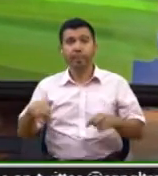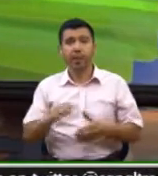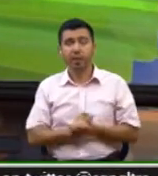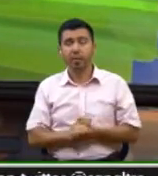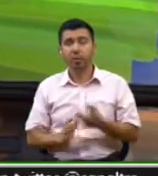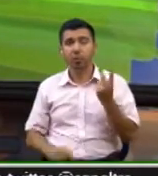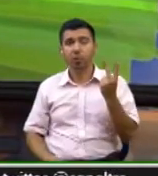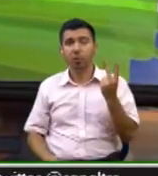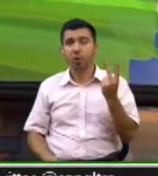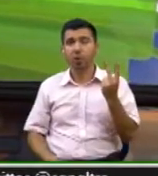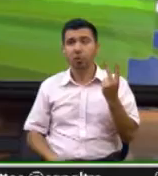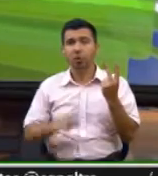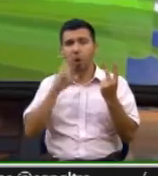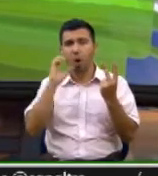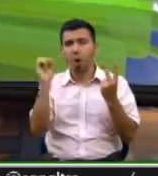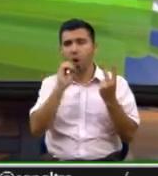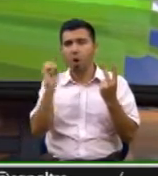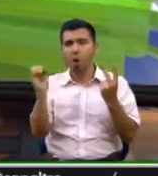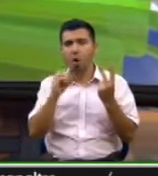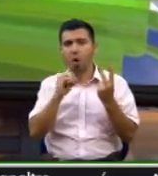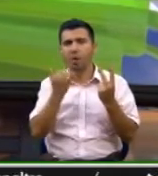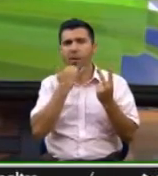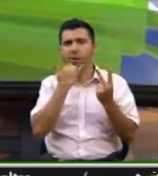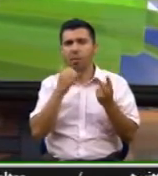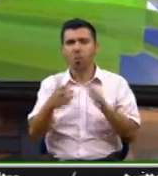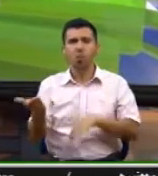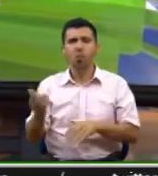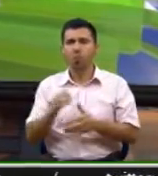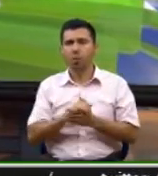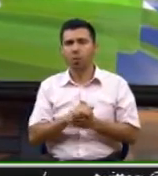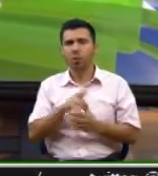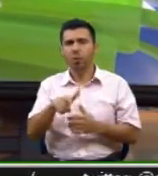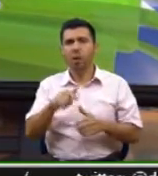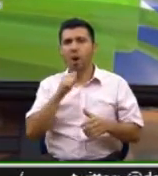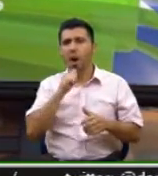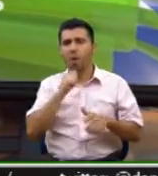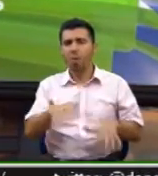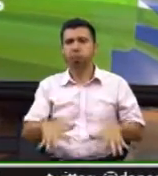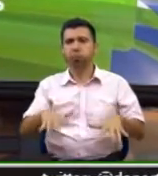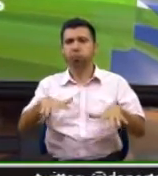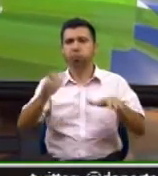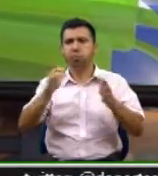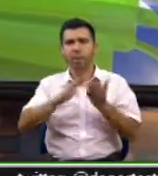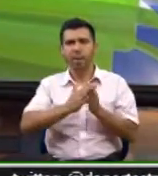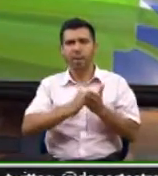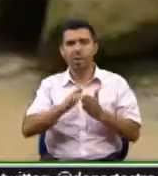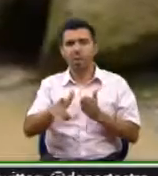muertos tras ser arrastrados por el aumento del caudal en las quebradas de Florida Blanca.